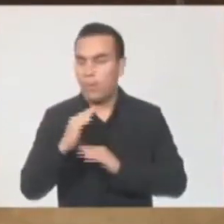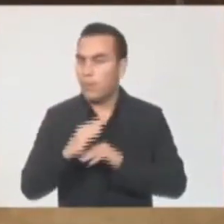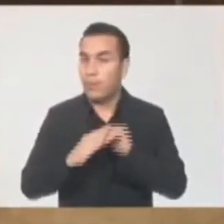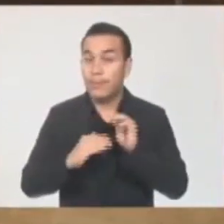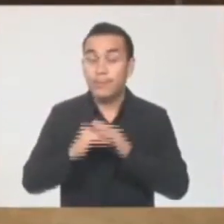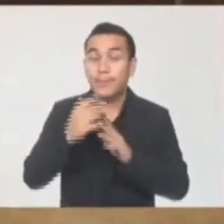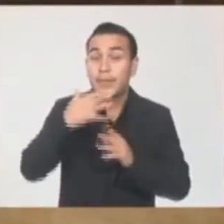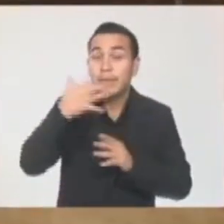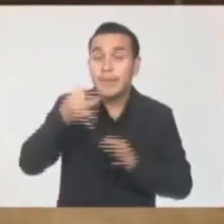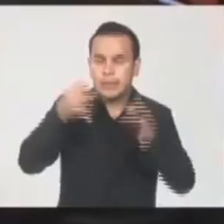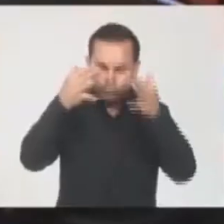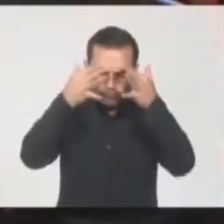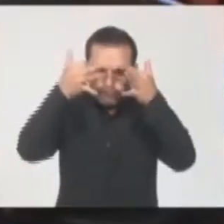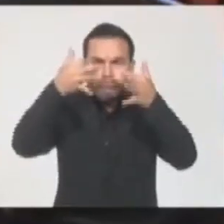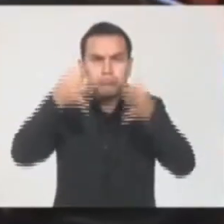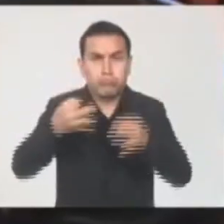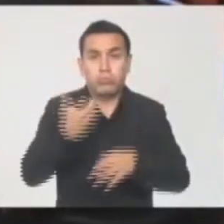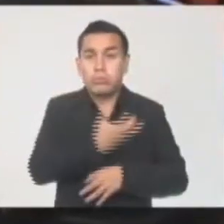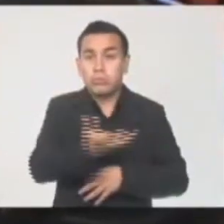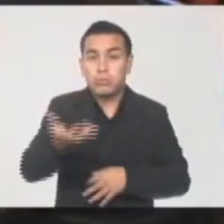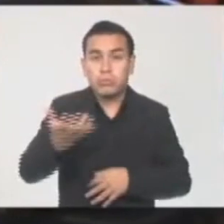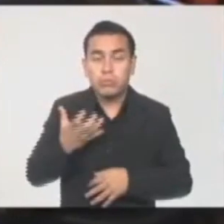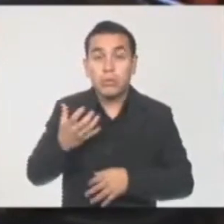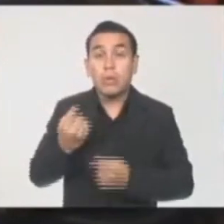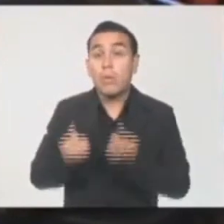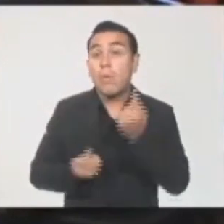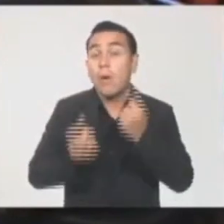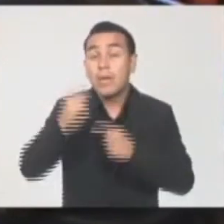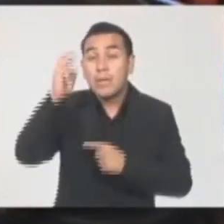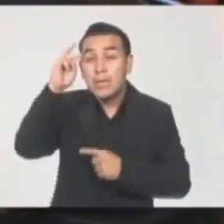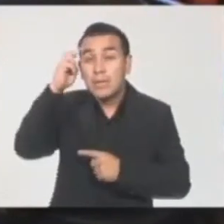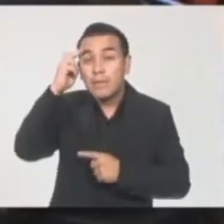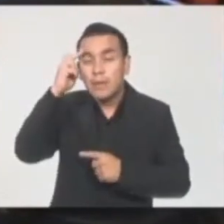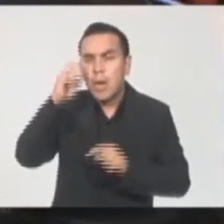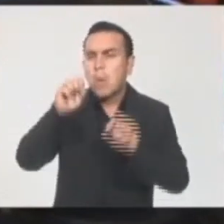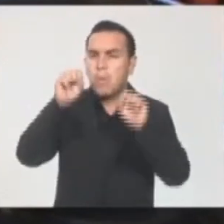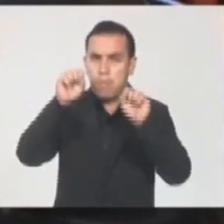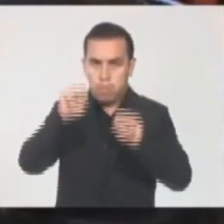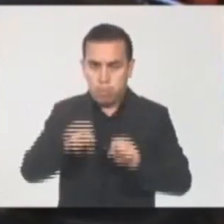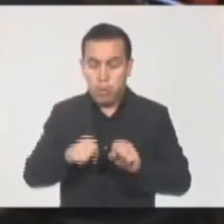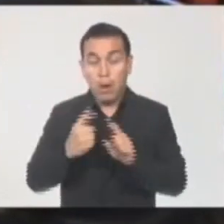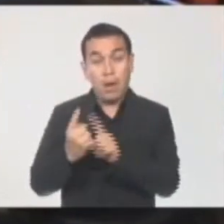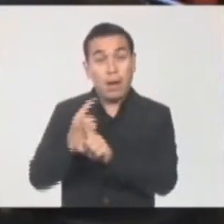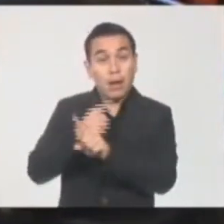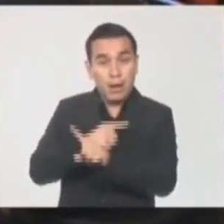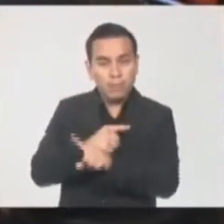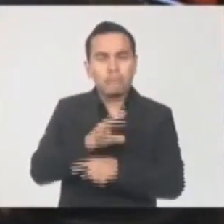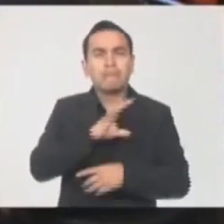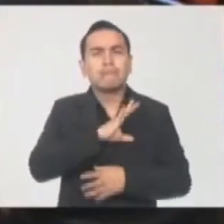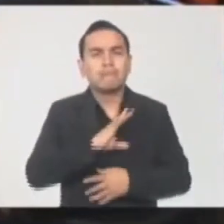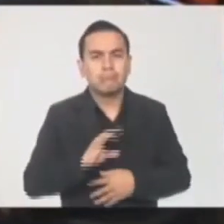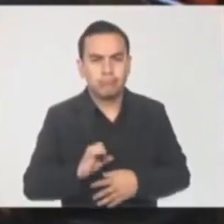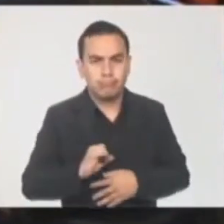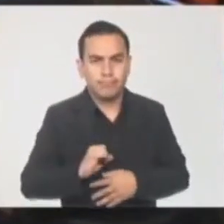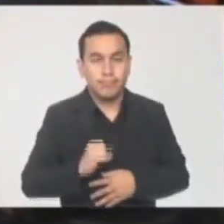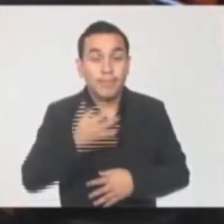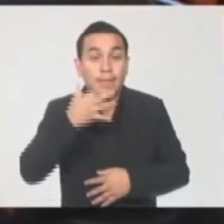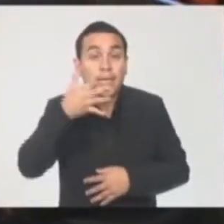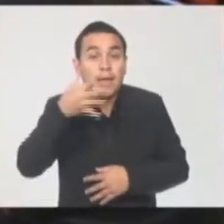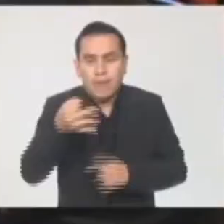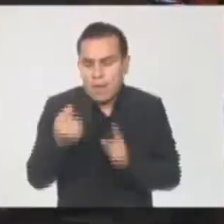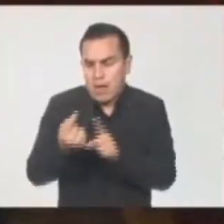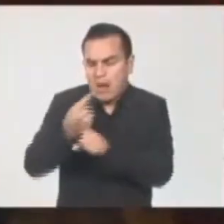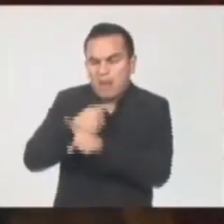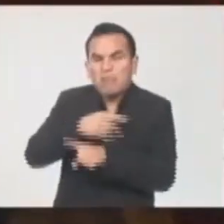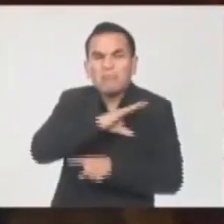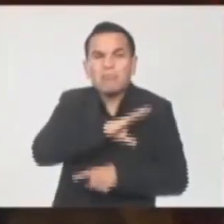Sin las decisiones que estamos tomando ahora, por simple lógica, sería imposible transformar El Salvador. Pero transformar un